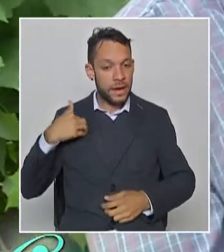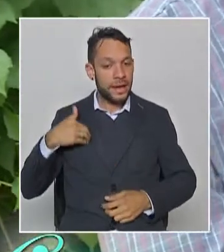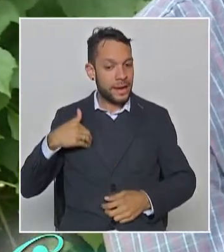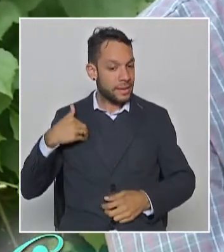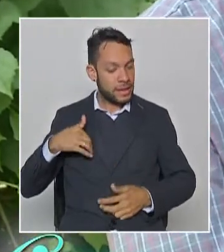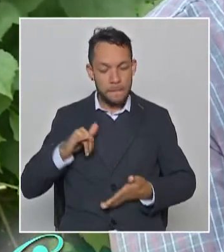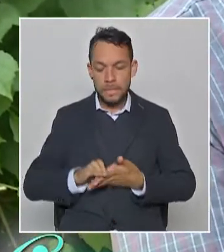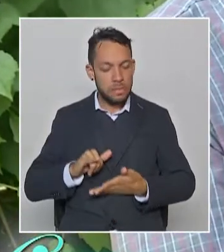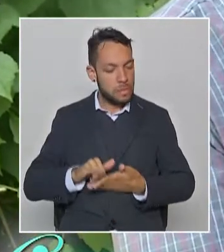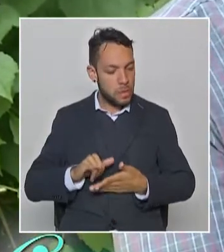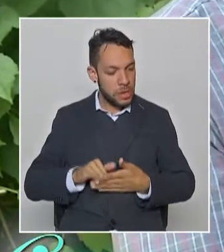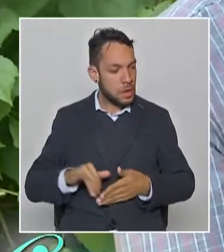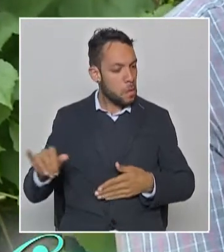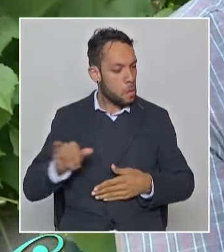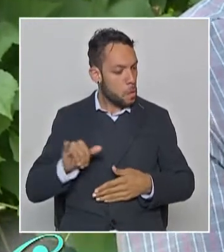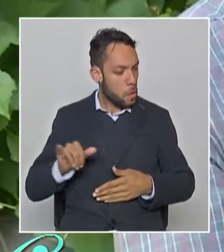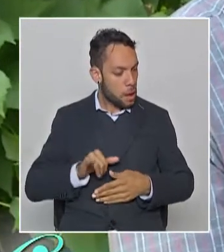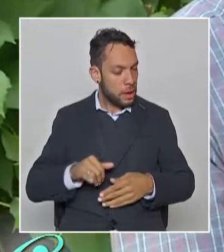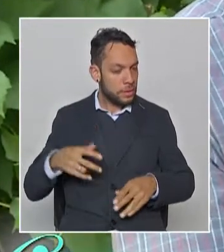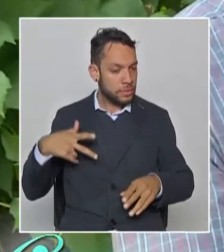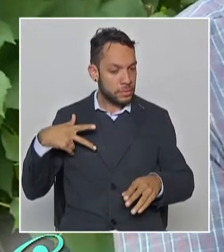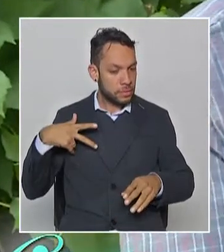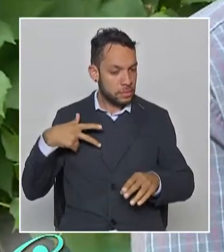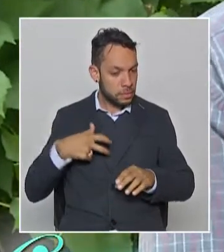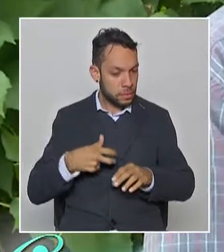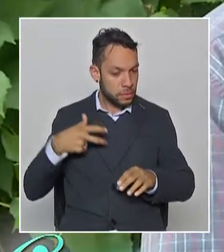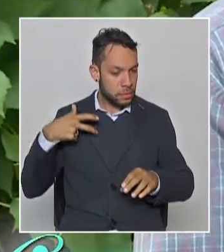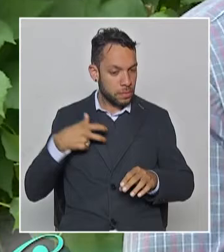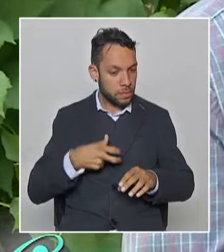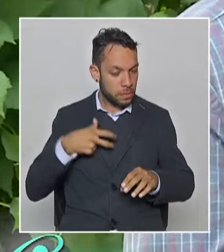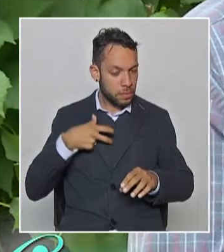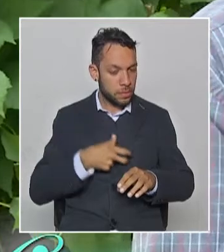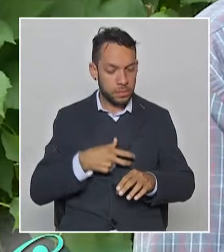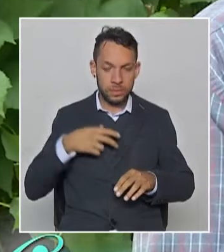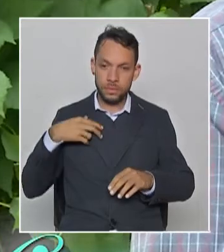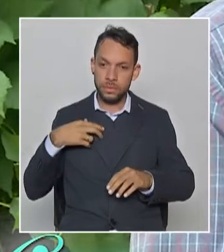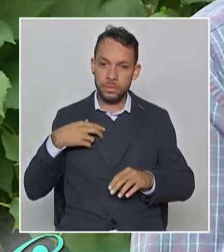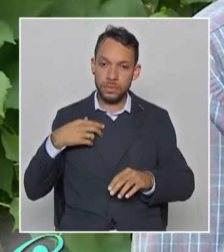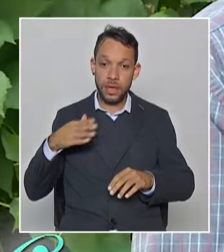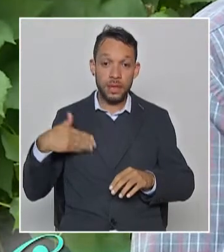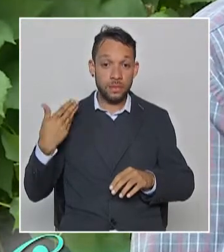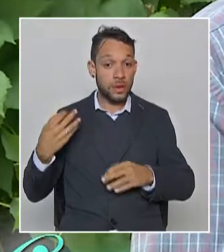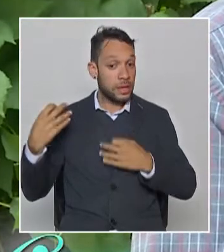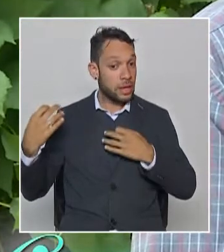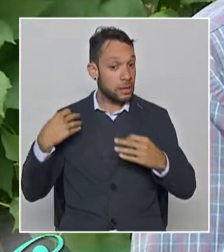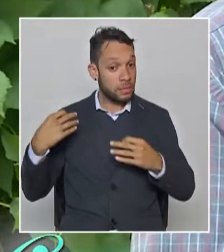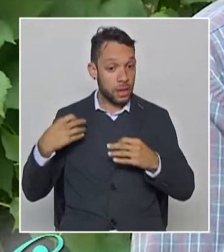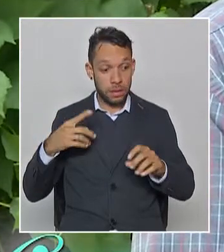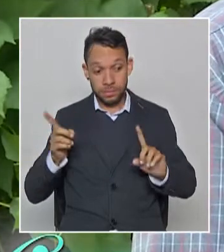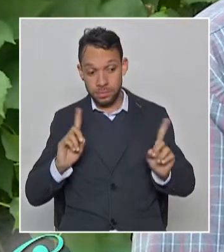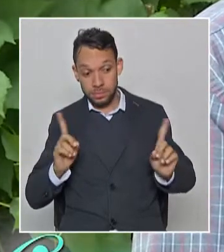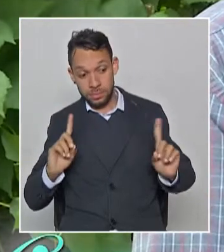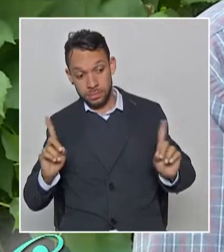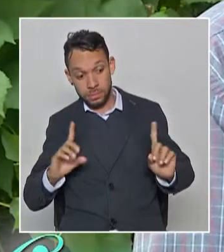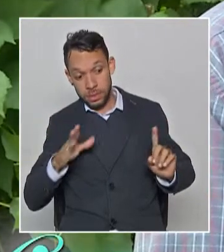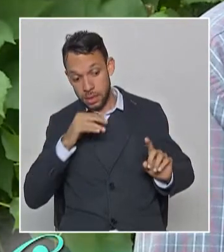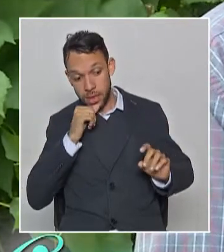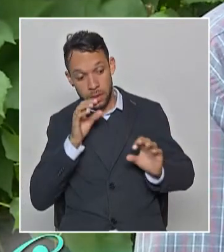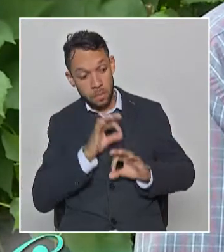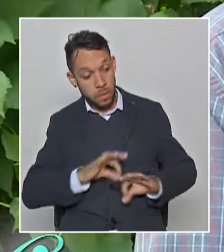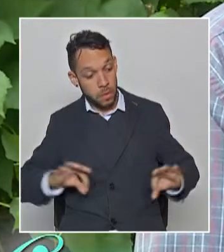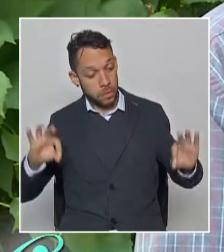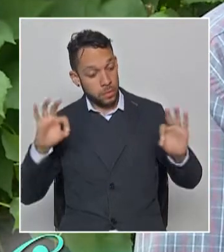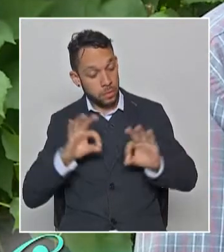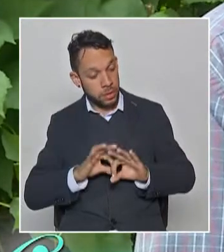en la Argentina, es decir, que iba a ser con las agujas y todo esto. Ella me explica que muy importante es buscar